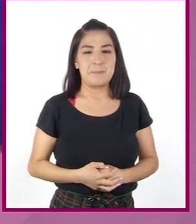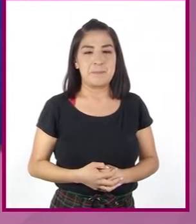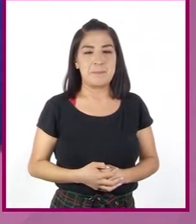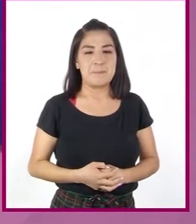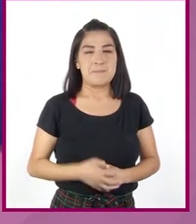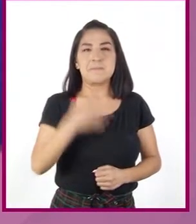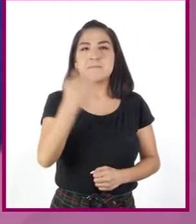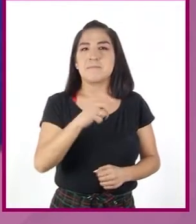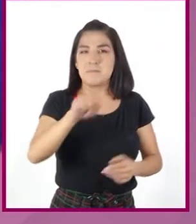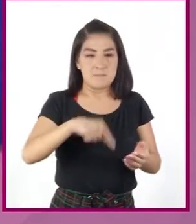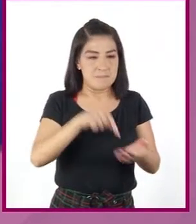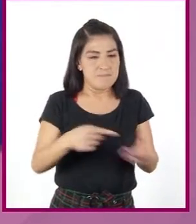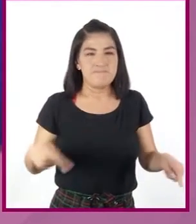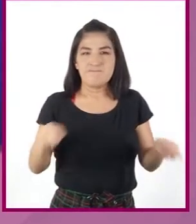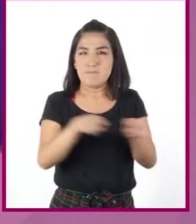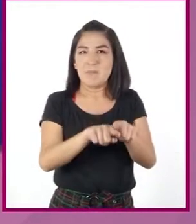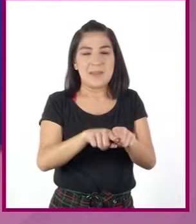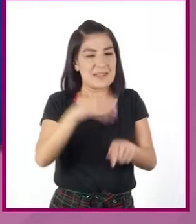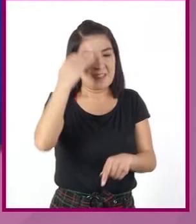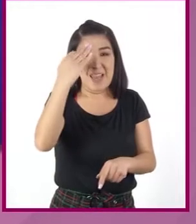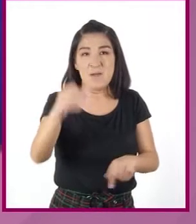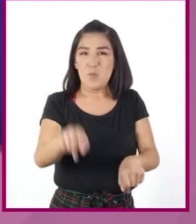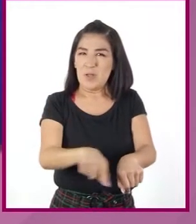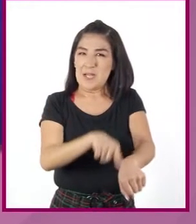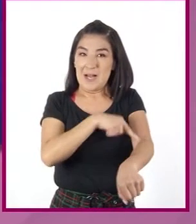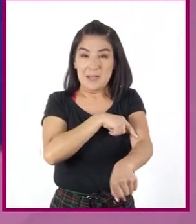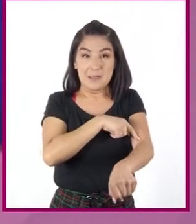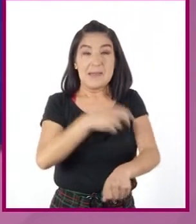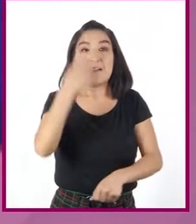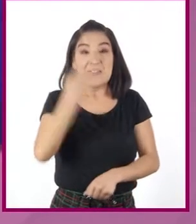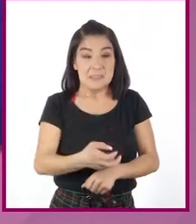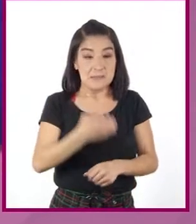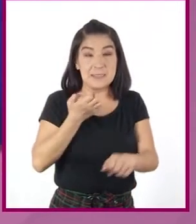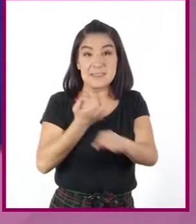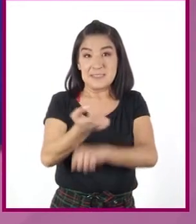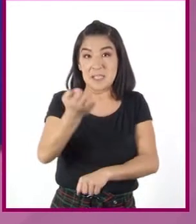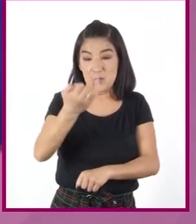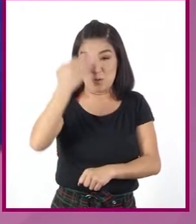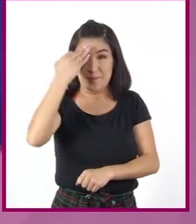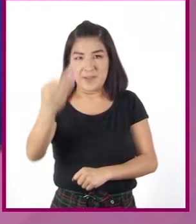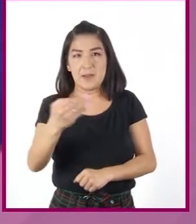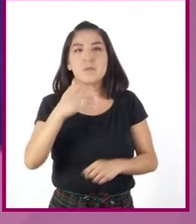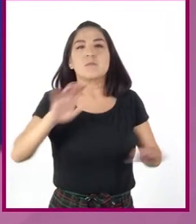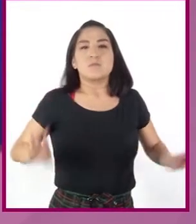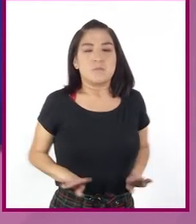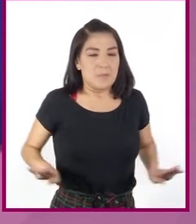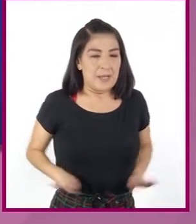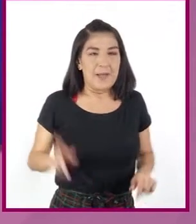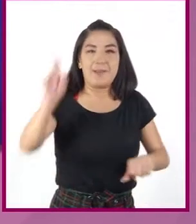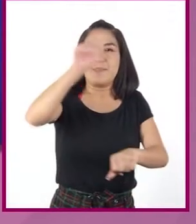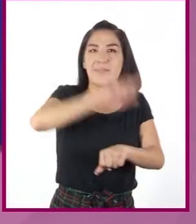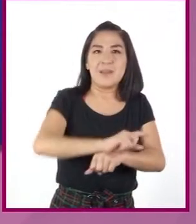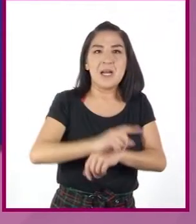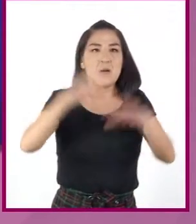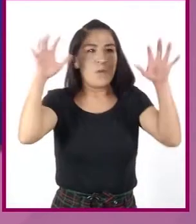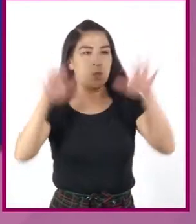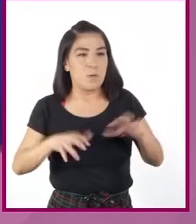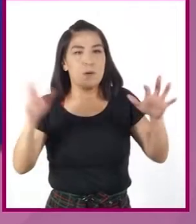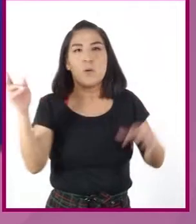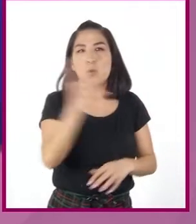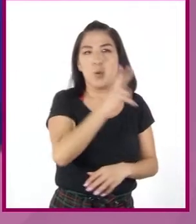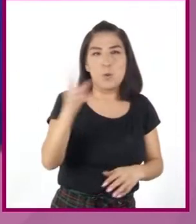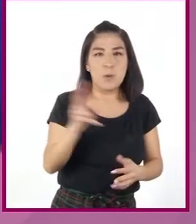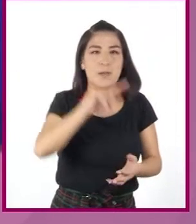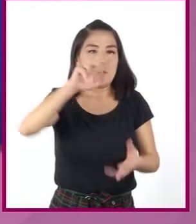Este permanece por largos periodos. Y el estado del tiempo es el comportamiento de las condiciones atmosféricas en un momento y